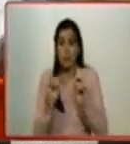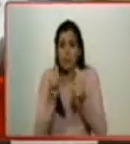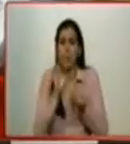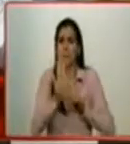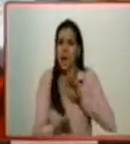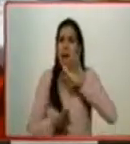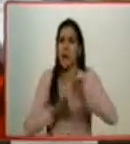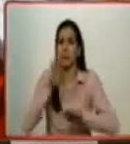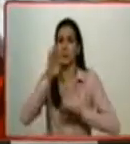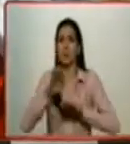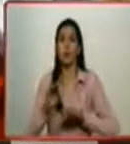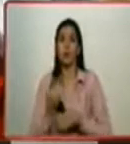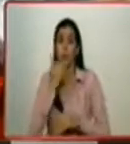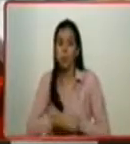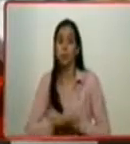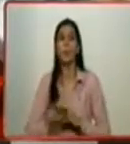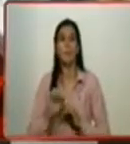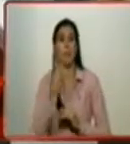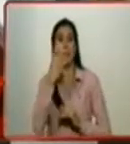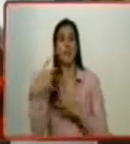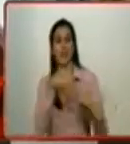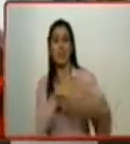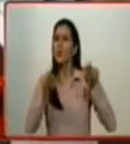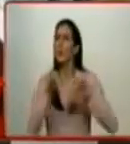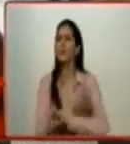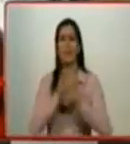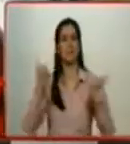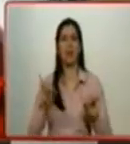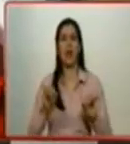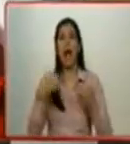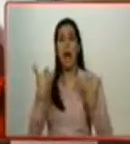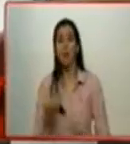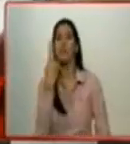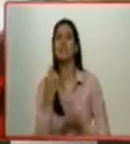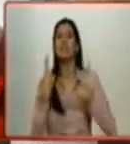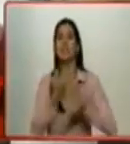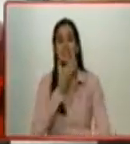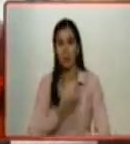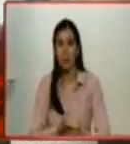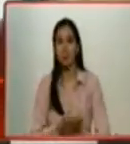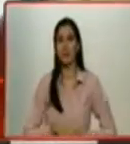primeros pasos hacia la primera batalla que nunca terminarán. Ahora viene el 6 de diciembre donde